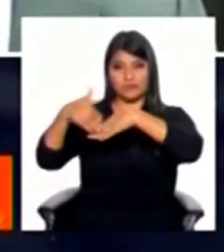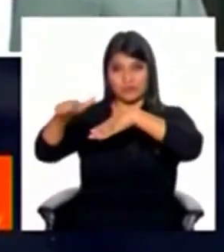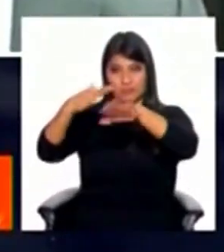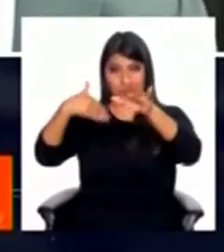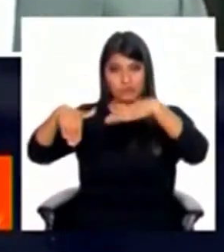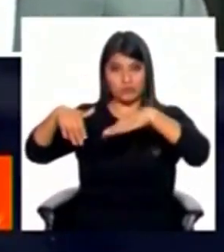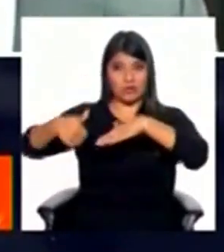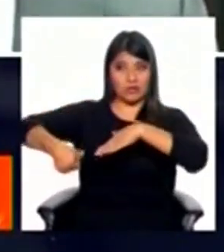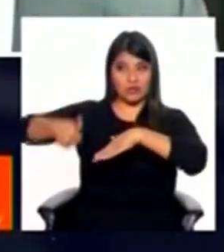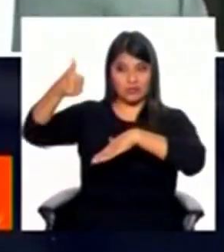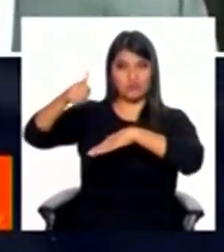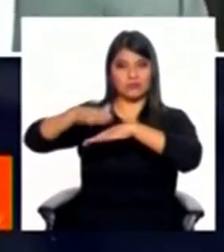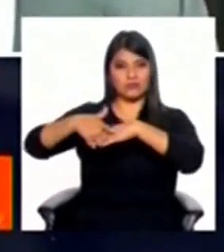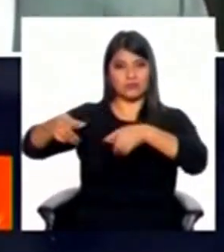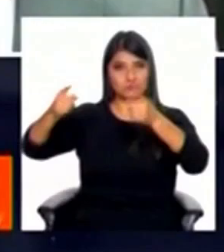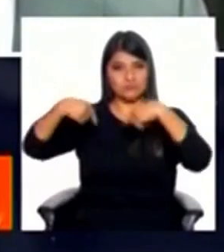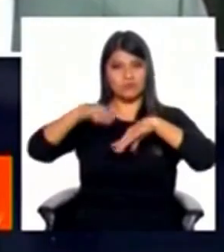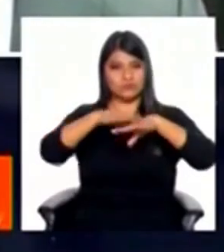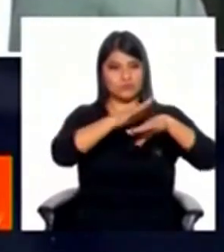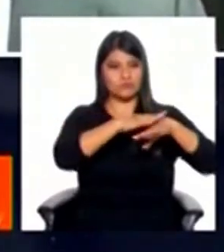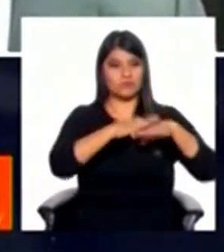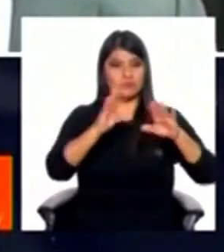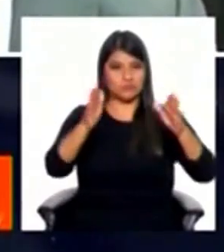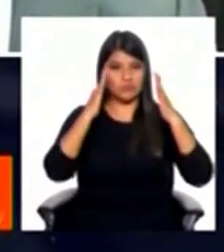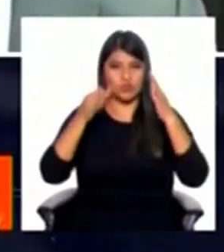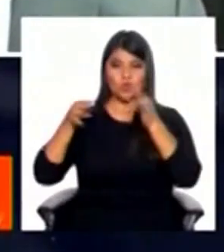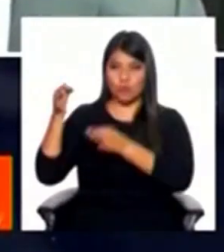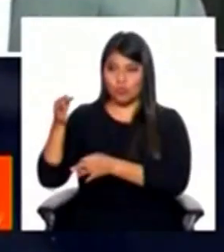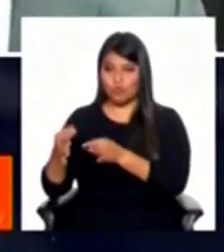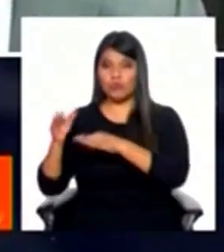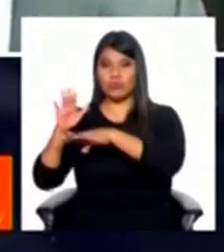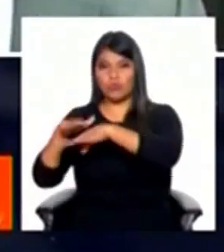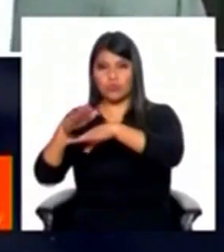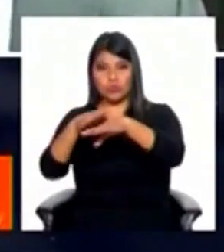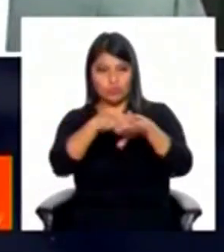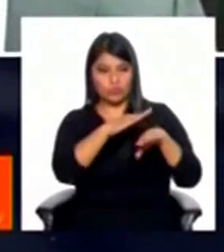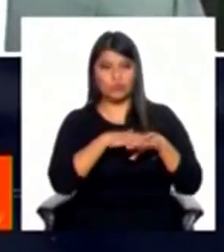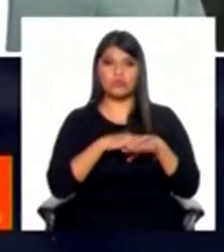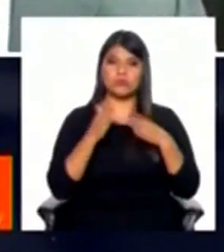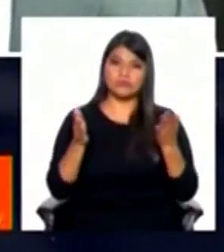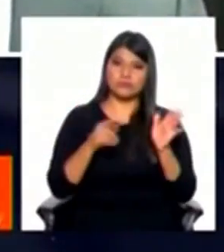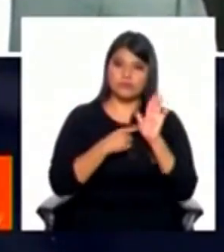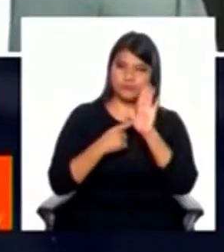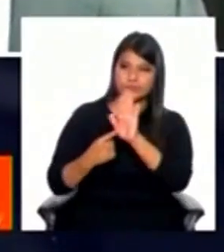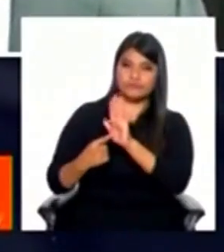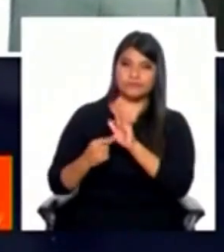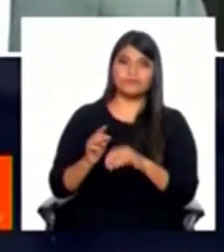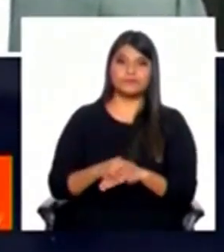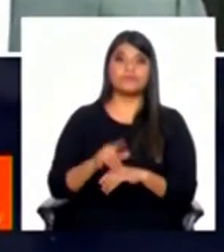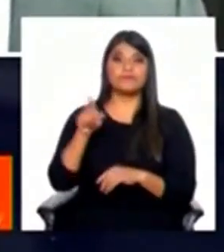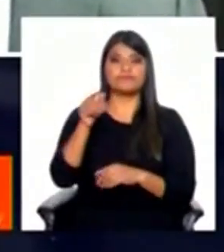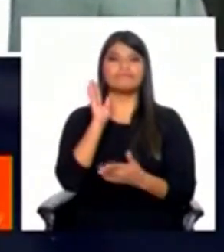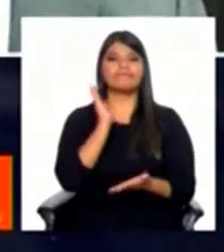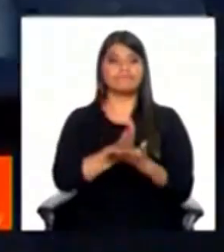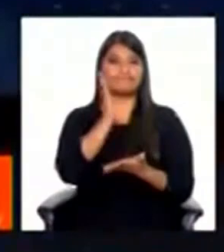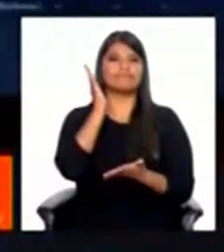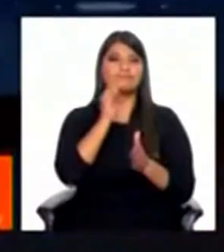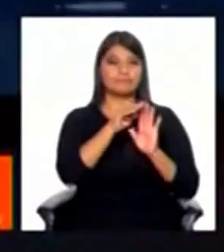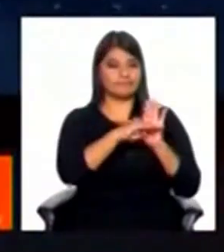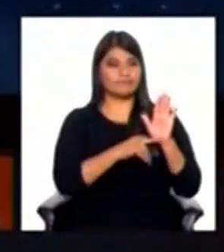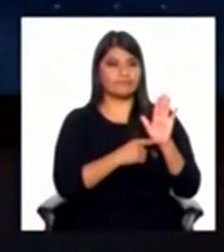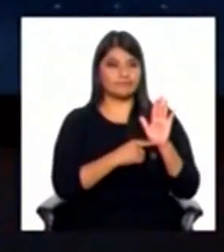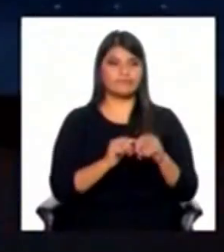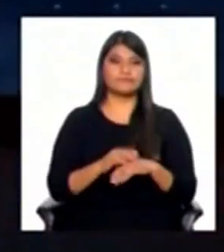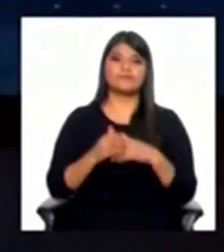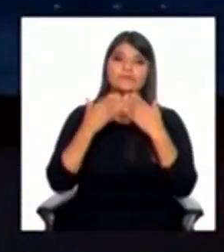autoridades jurisdiccionales, ministerios, juzgados, admiten sanciones ejemplares en ello. Absolutamente, sanciones ejemplares, como le dice.